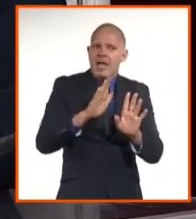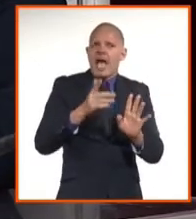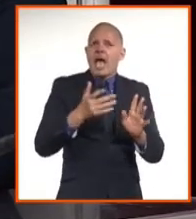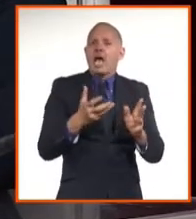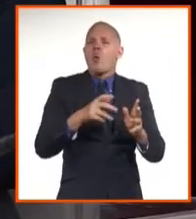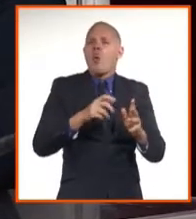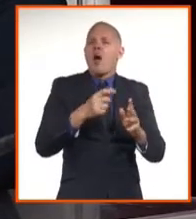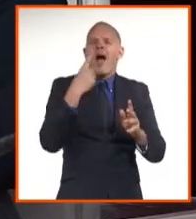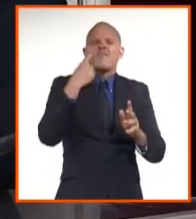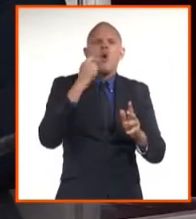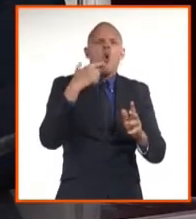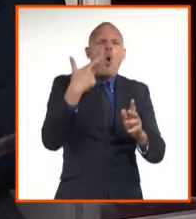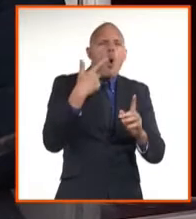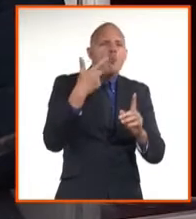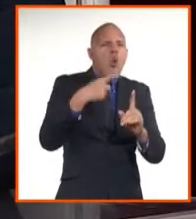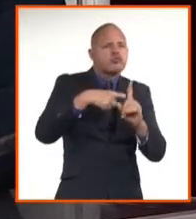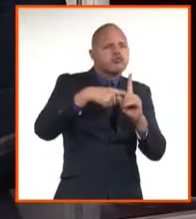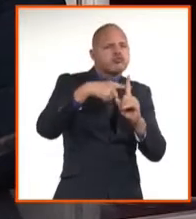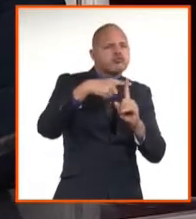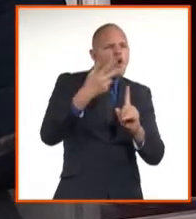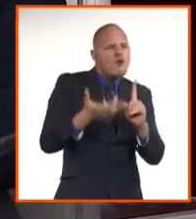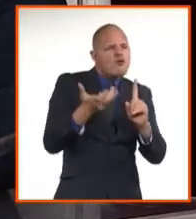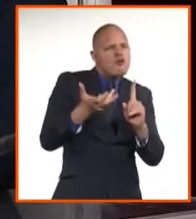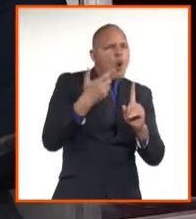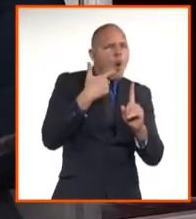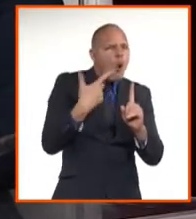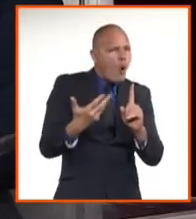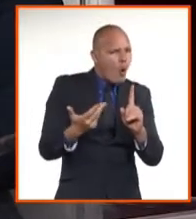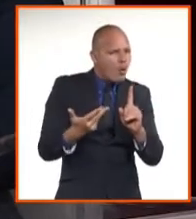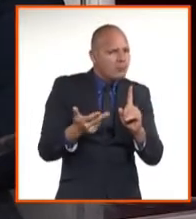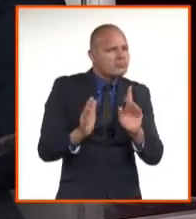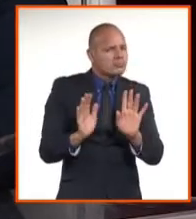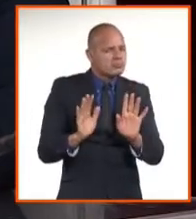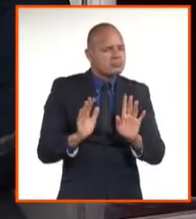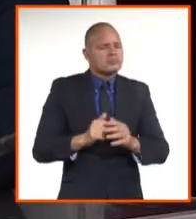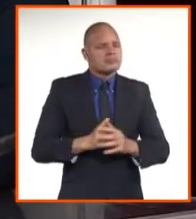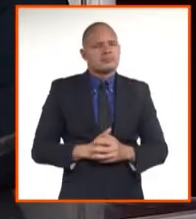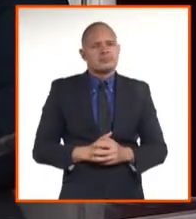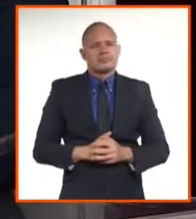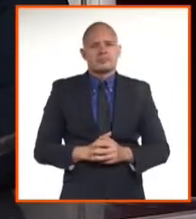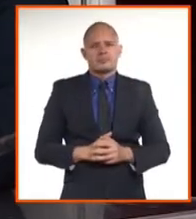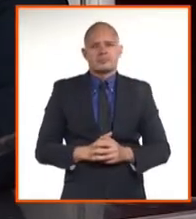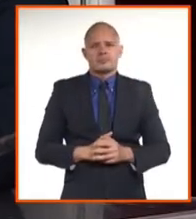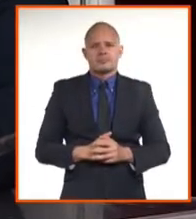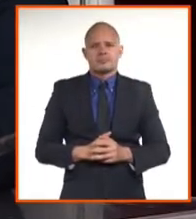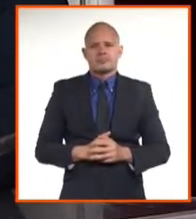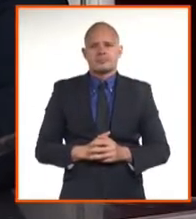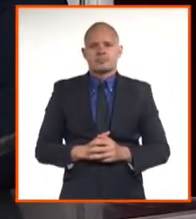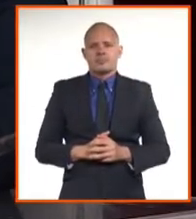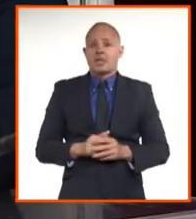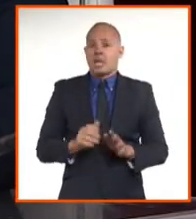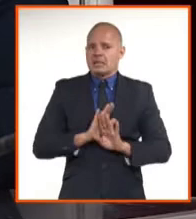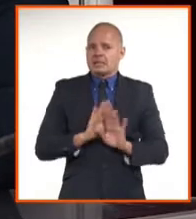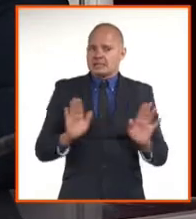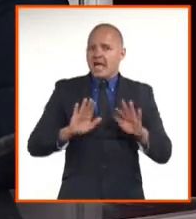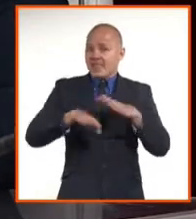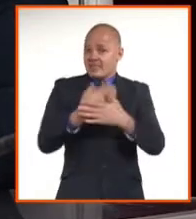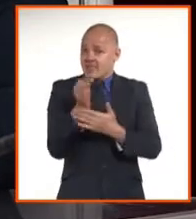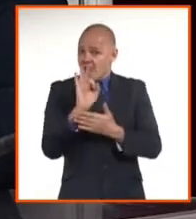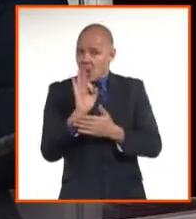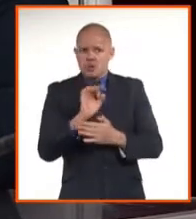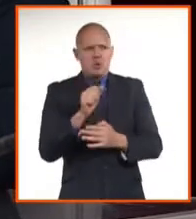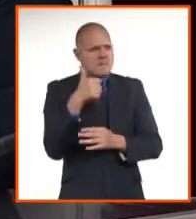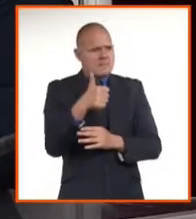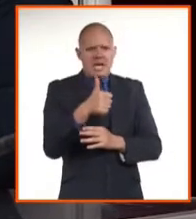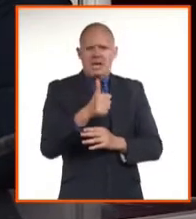ninguno de los puntos de apoyo o las chumaceras, como se llama en el argot técnico. Ese día la máquina logra alcanzar